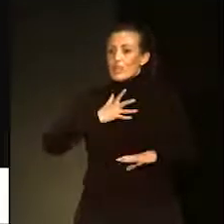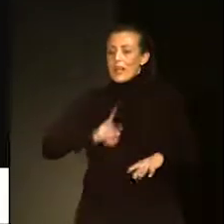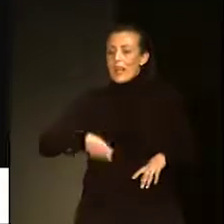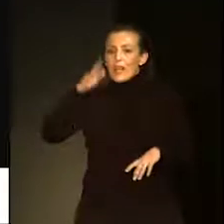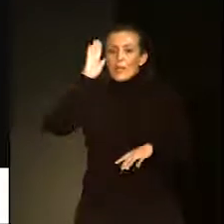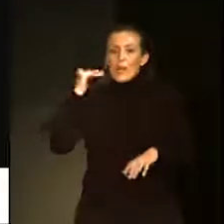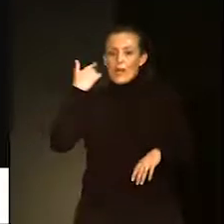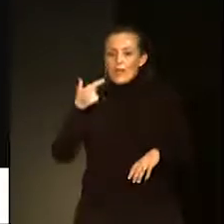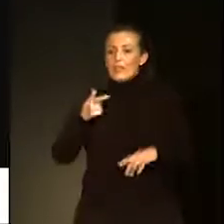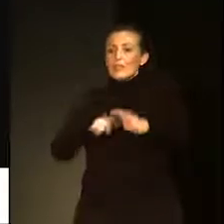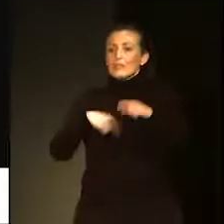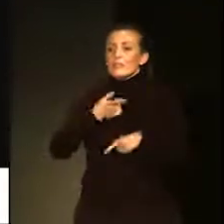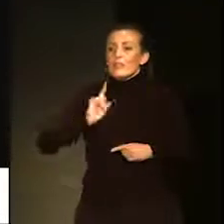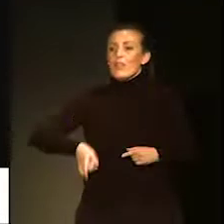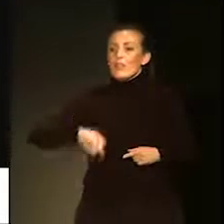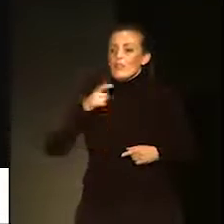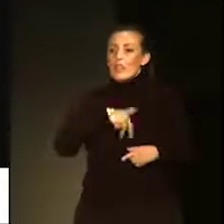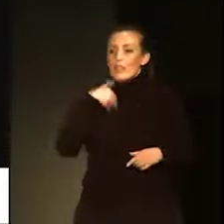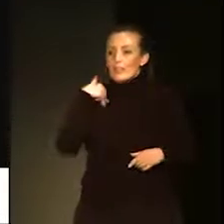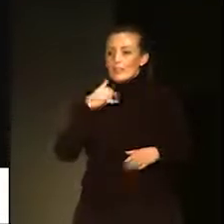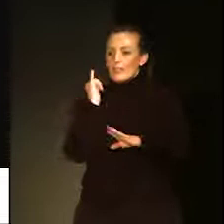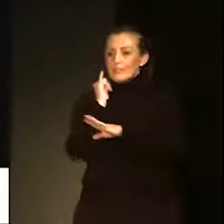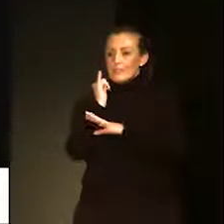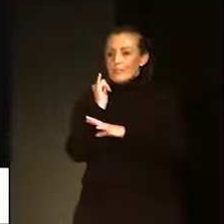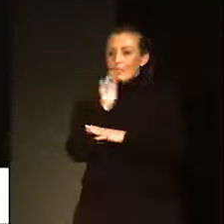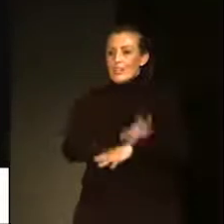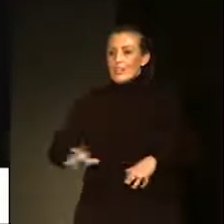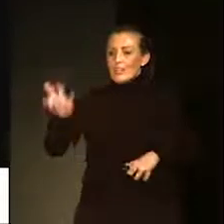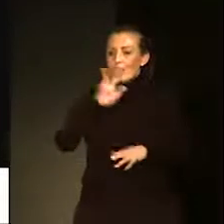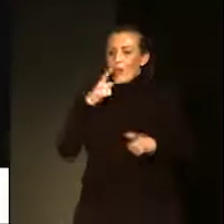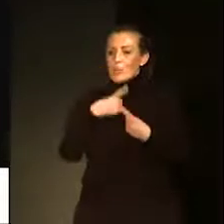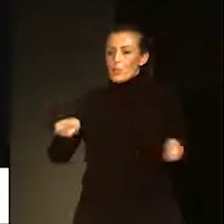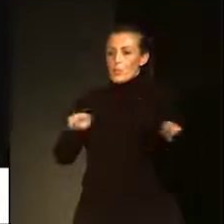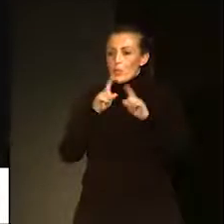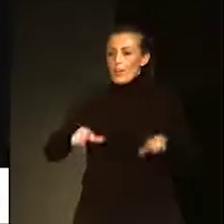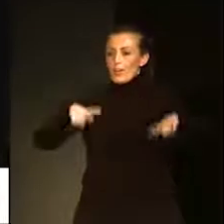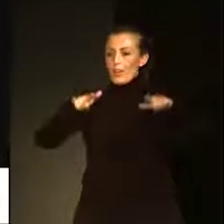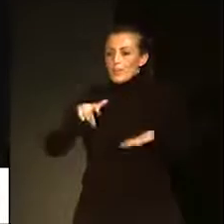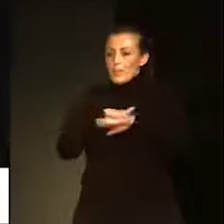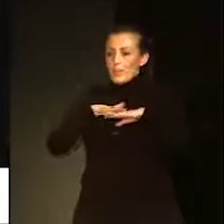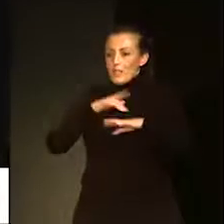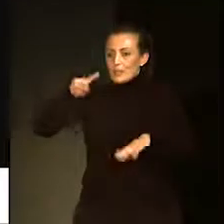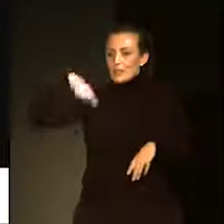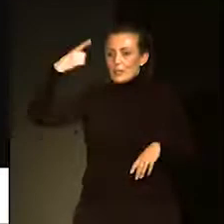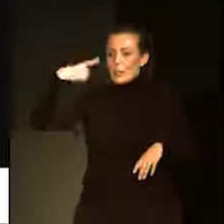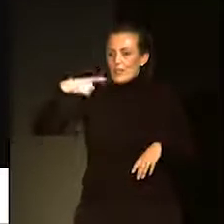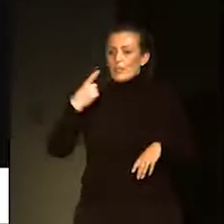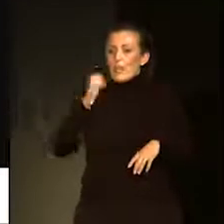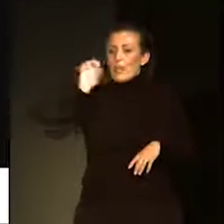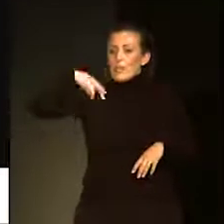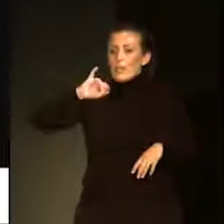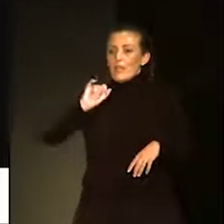Ambrosio, a la directora general del Instituto Nacional de la Arte Escénica y de la Música del Ministerio de Cultura, doña Maya de Miguel